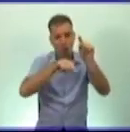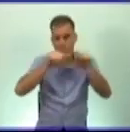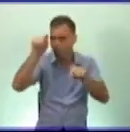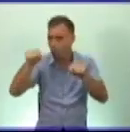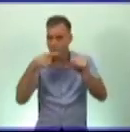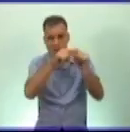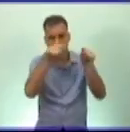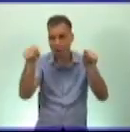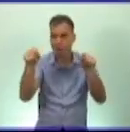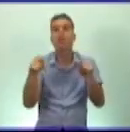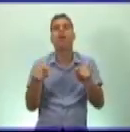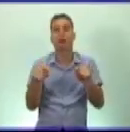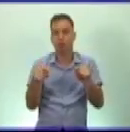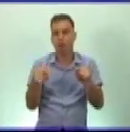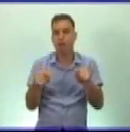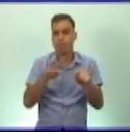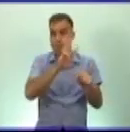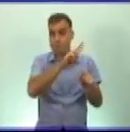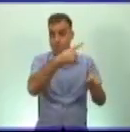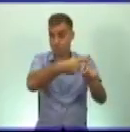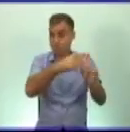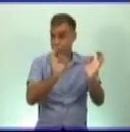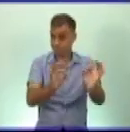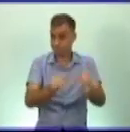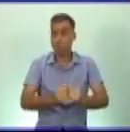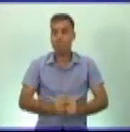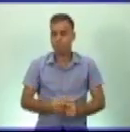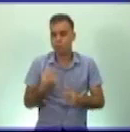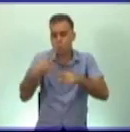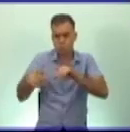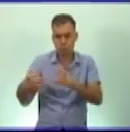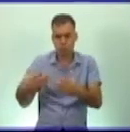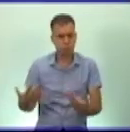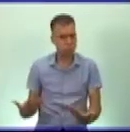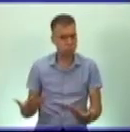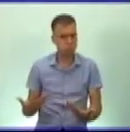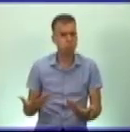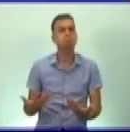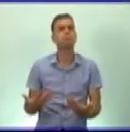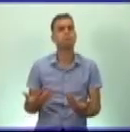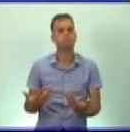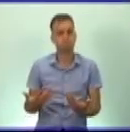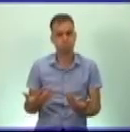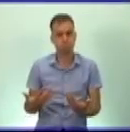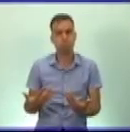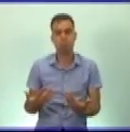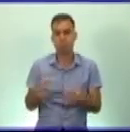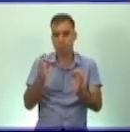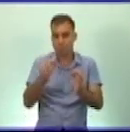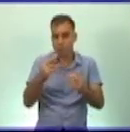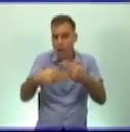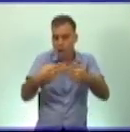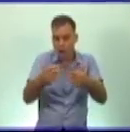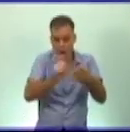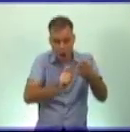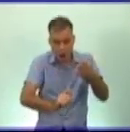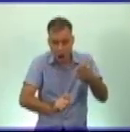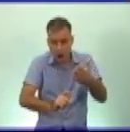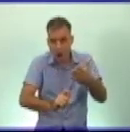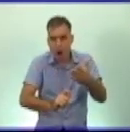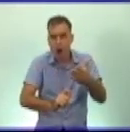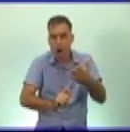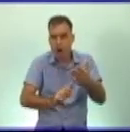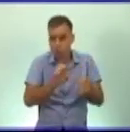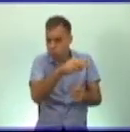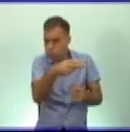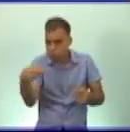del aluminio es 3 más. Pero hay otra forma de hacerlo también. Cuando escribimos la fórmula de un óxido no metálico,